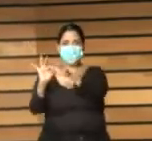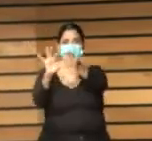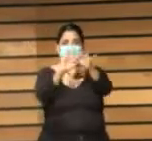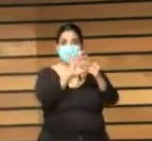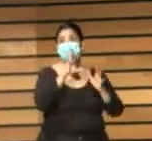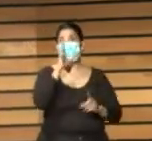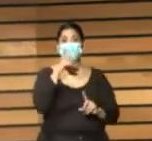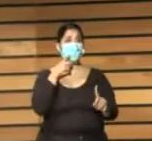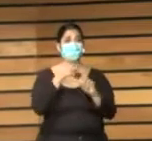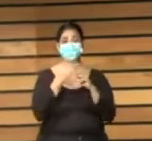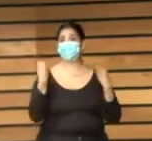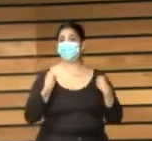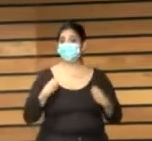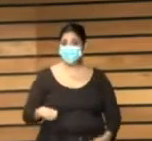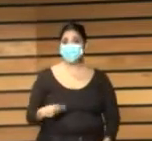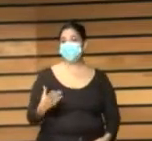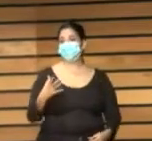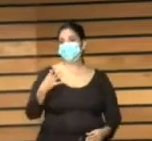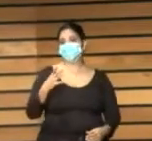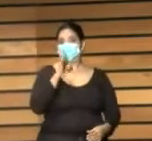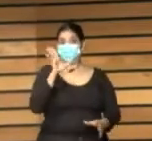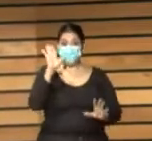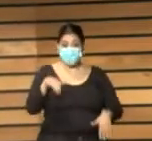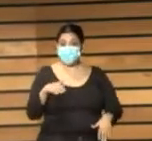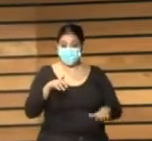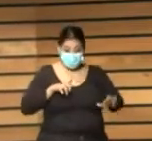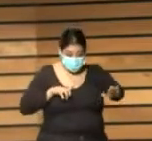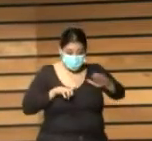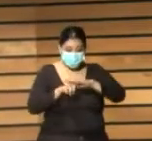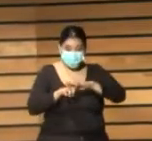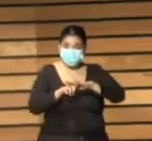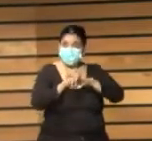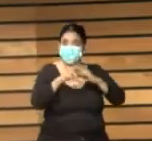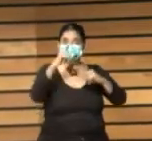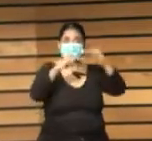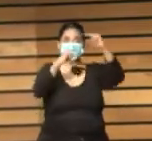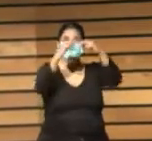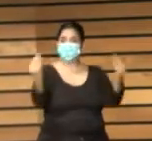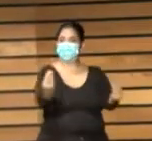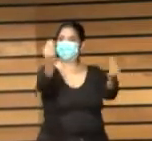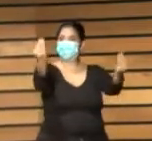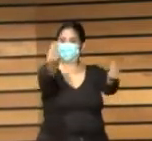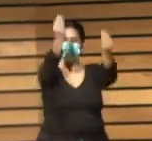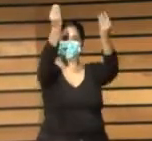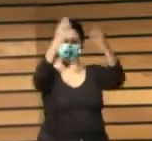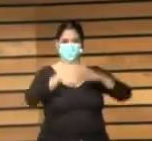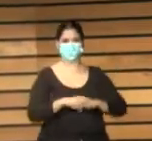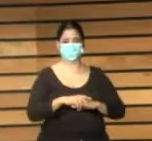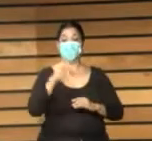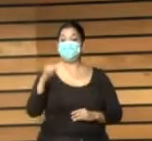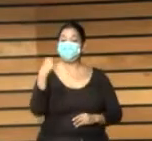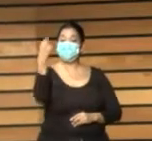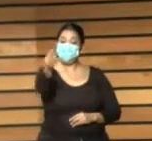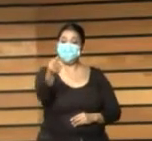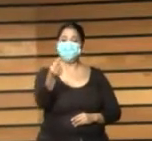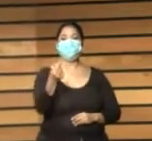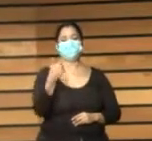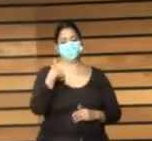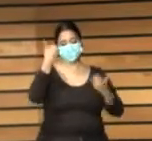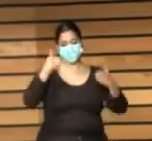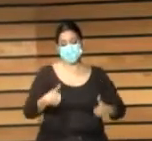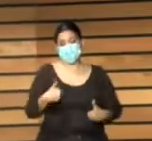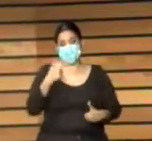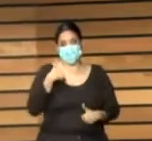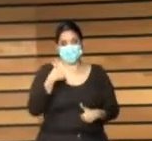lo mismo es la única forma de construir. Y después, yo soy de